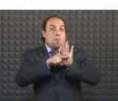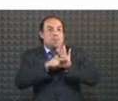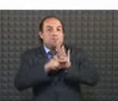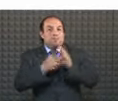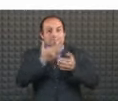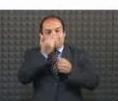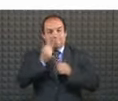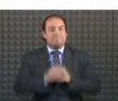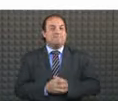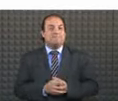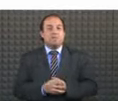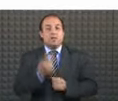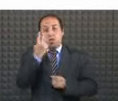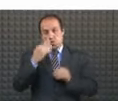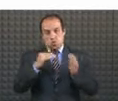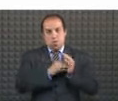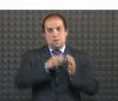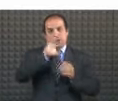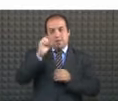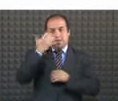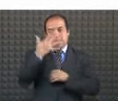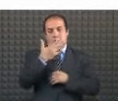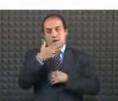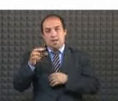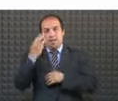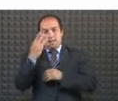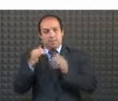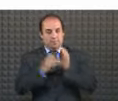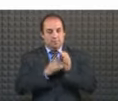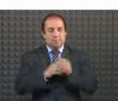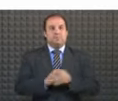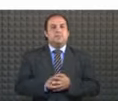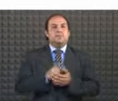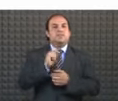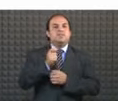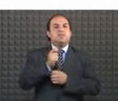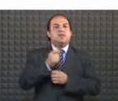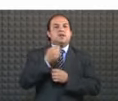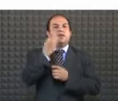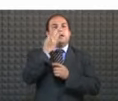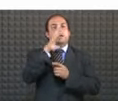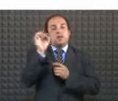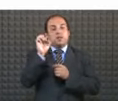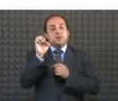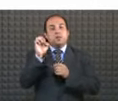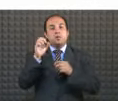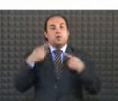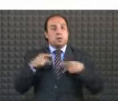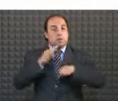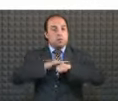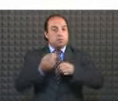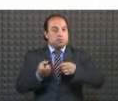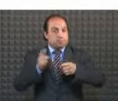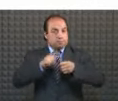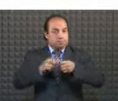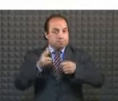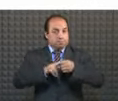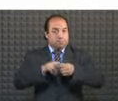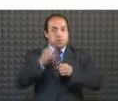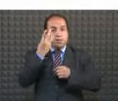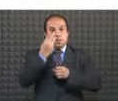sea, 2.505 a 3.000 son 500 más hospitalizados. De 3.000